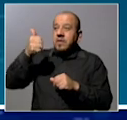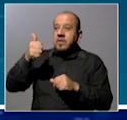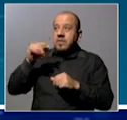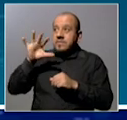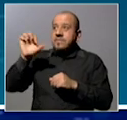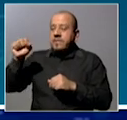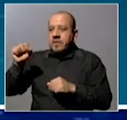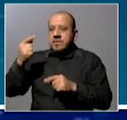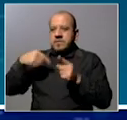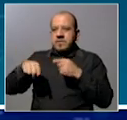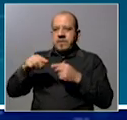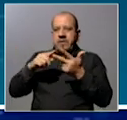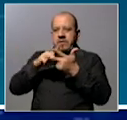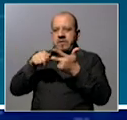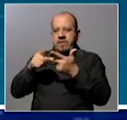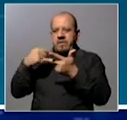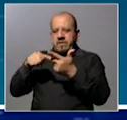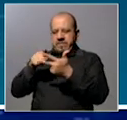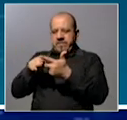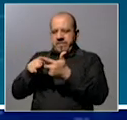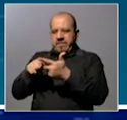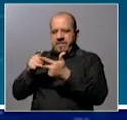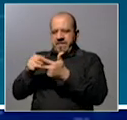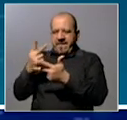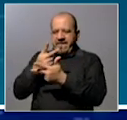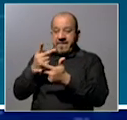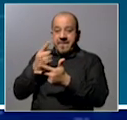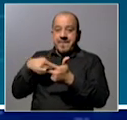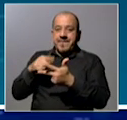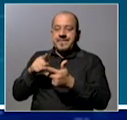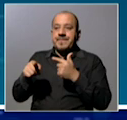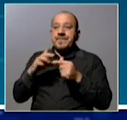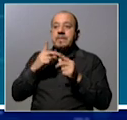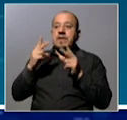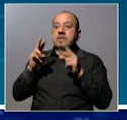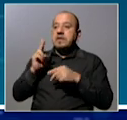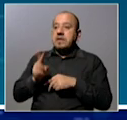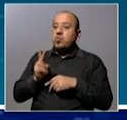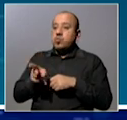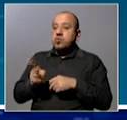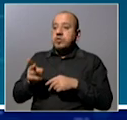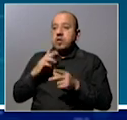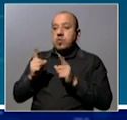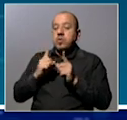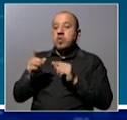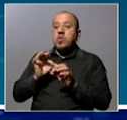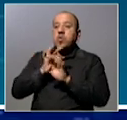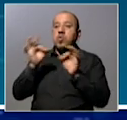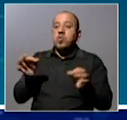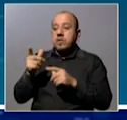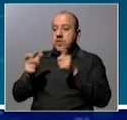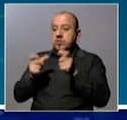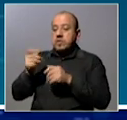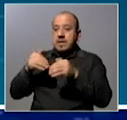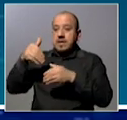es un natural corrimiento hacia el segundo. O se corren los dirigentes mediante la renuncia de ciertas candidaturas o se corren los